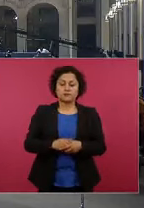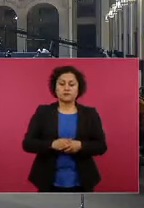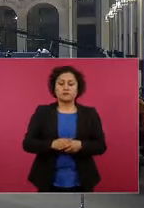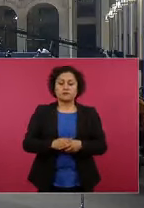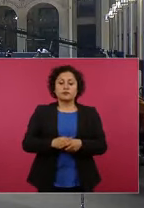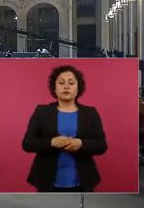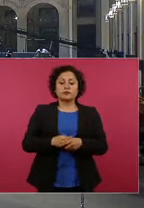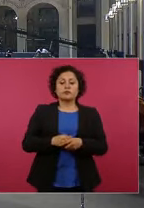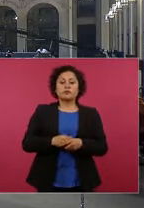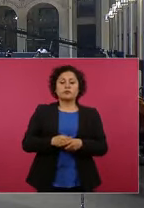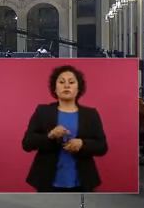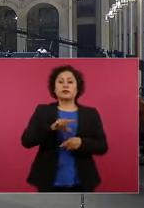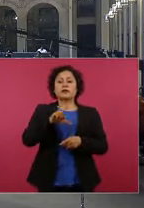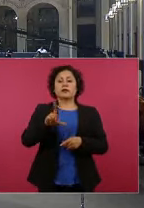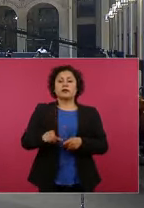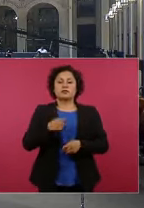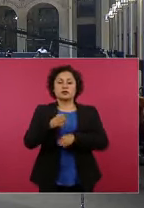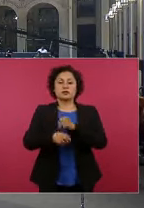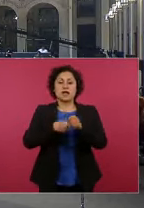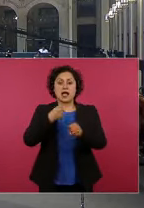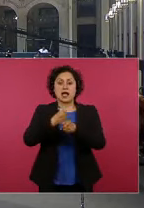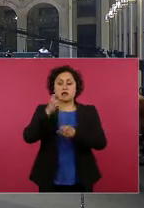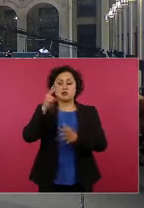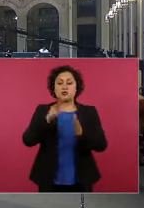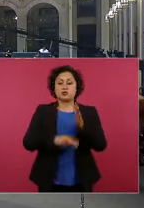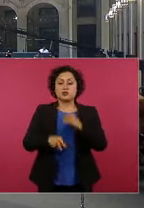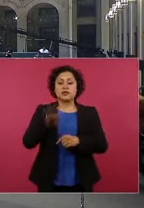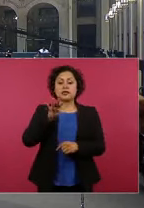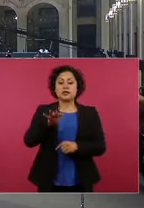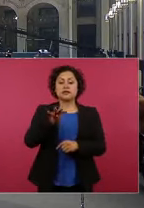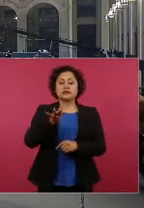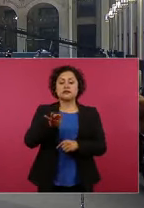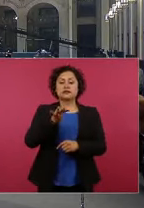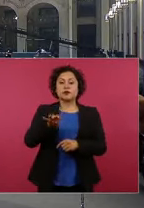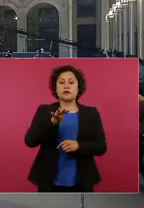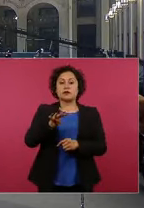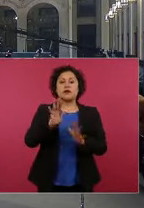enero del 19, sí, había caído a